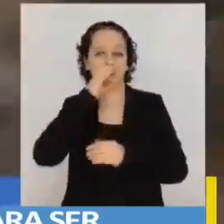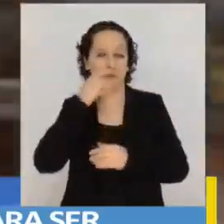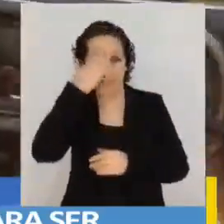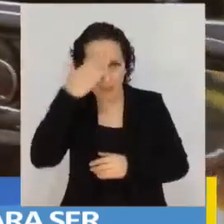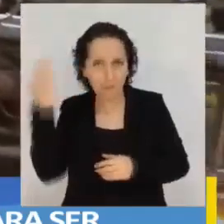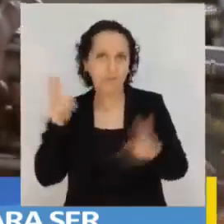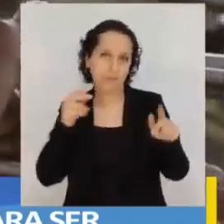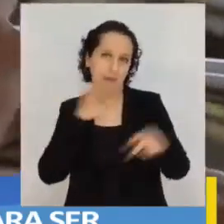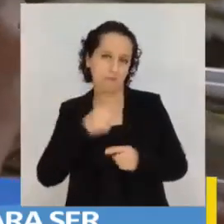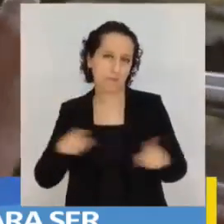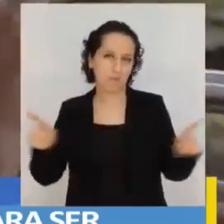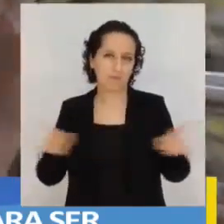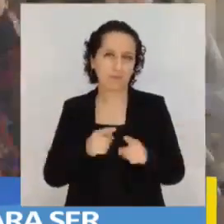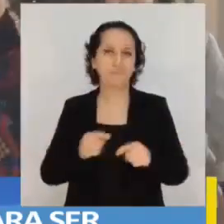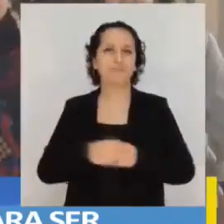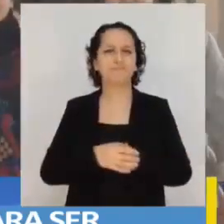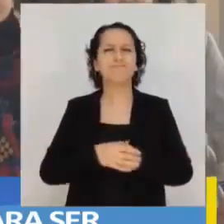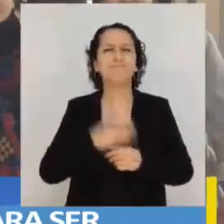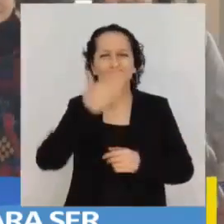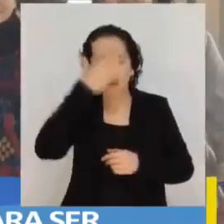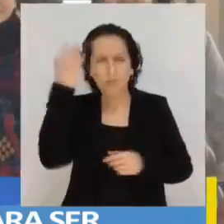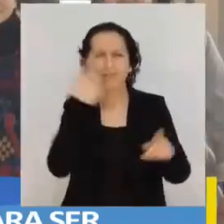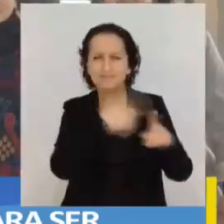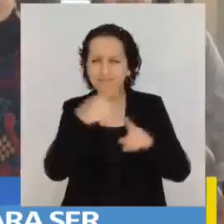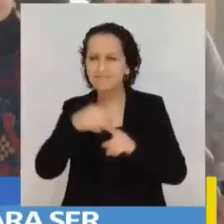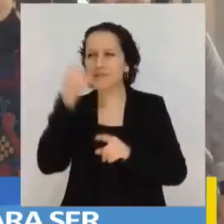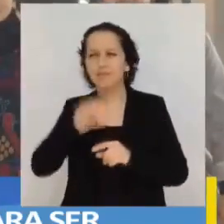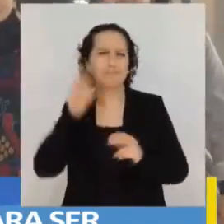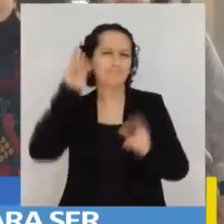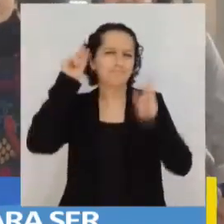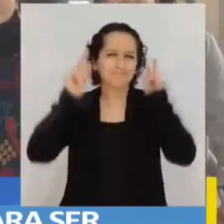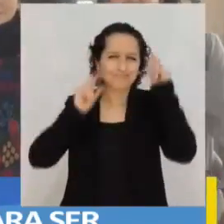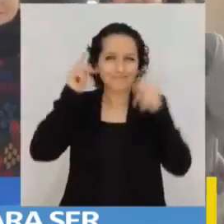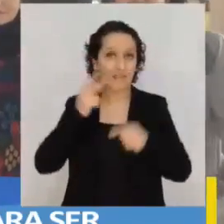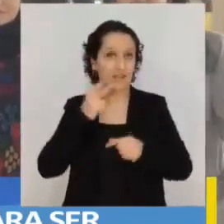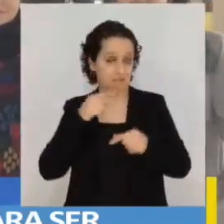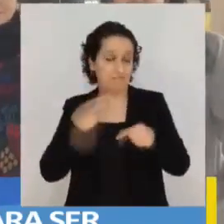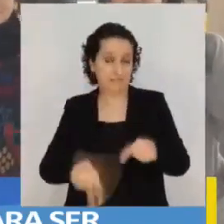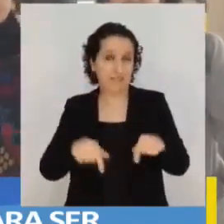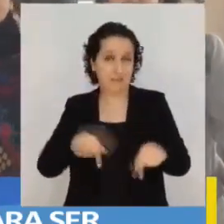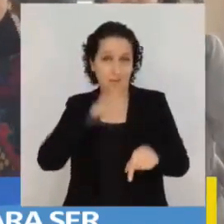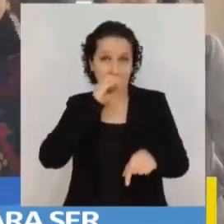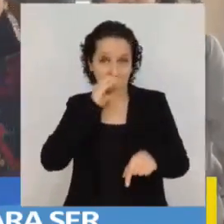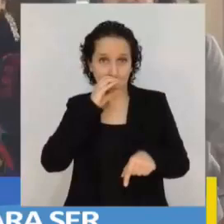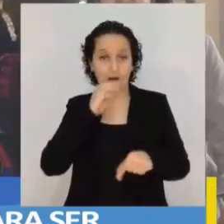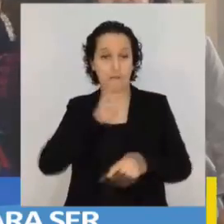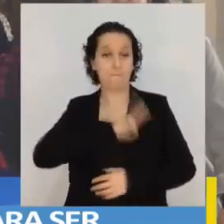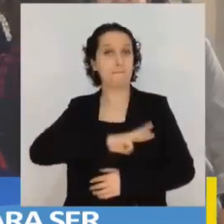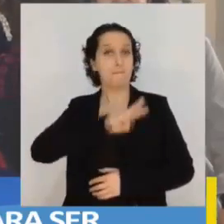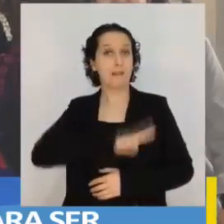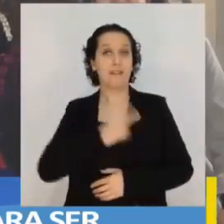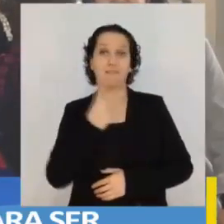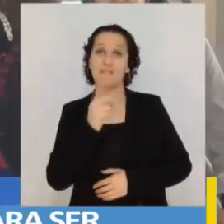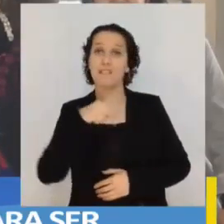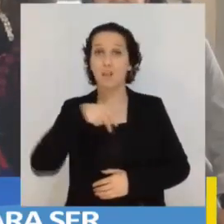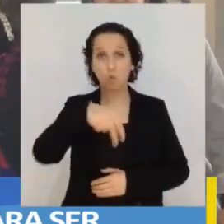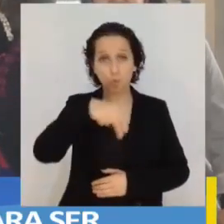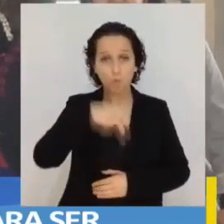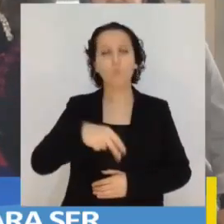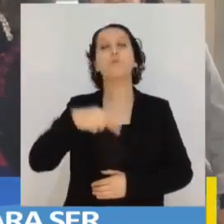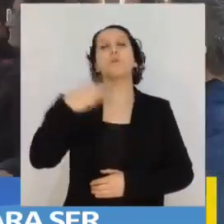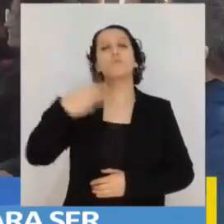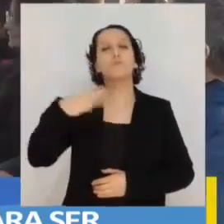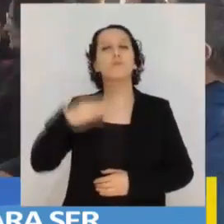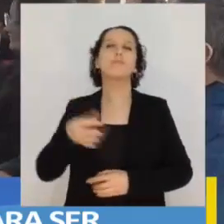y acompañados por talentosos artistas, creativas y creativos de la ciudad, este martes 20 de junio el